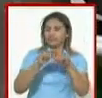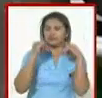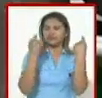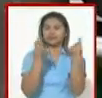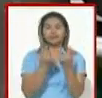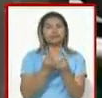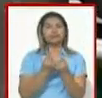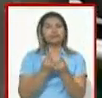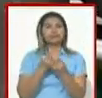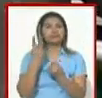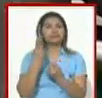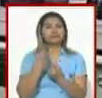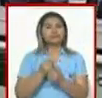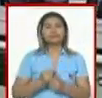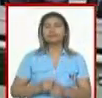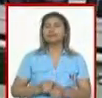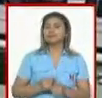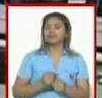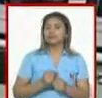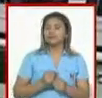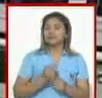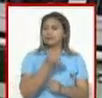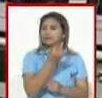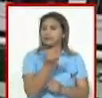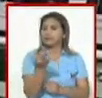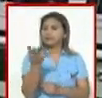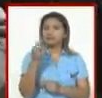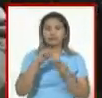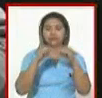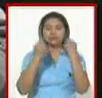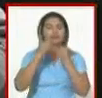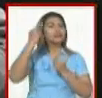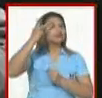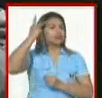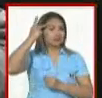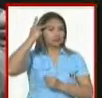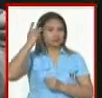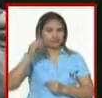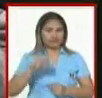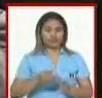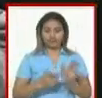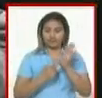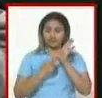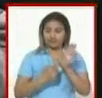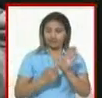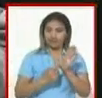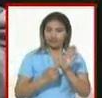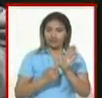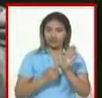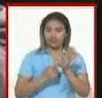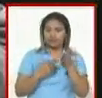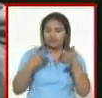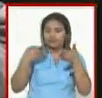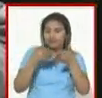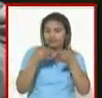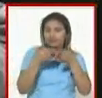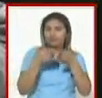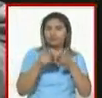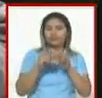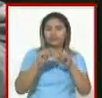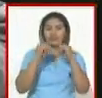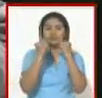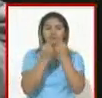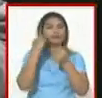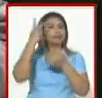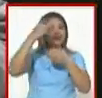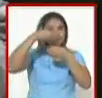estas plataformas son los brazos operativos de partidos políticos vamos mostrar a la ciudadanía el apego que ellos tienen a